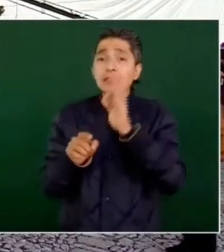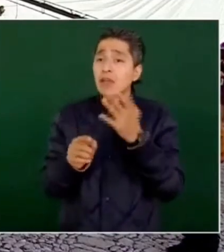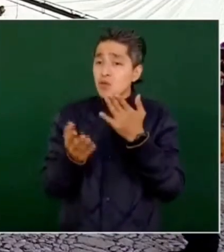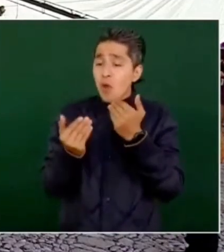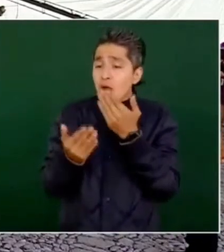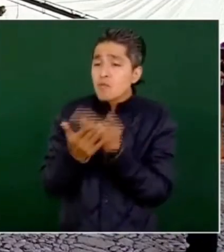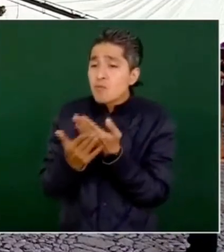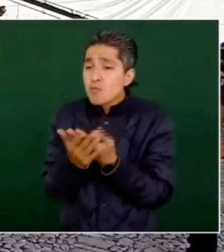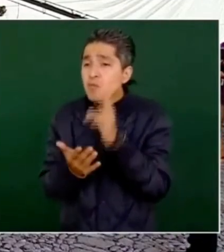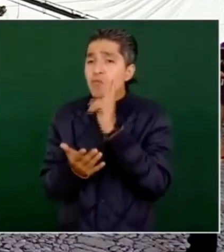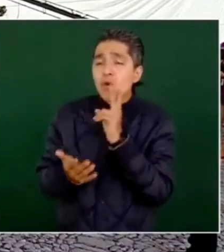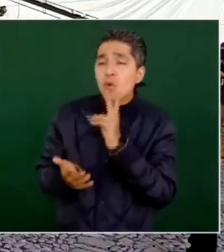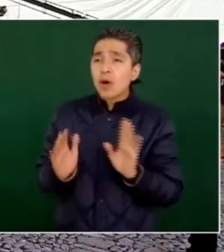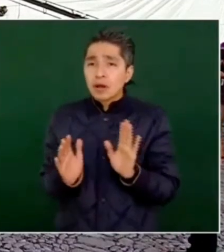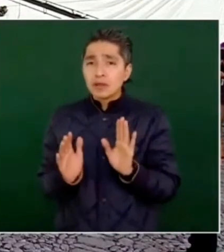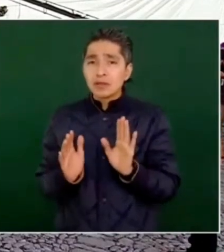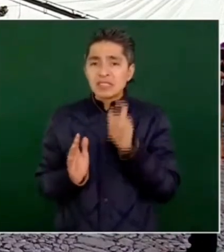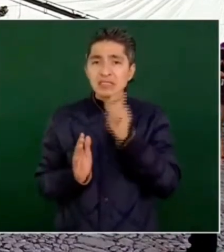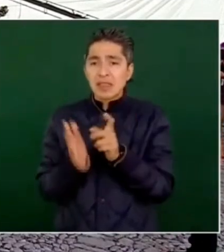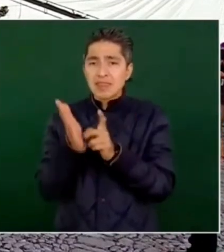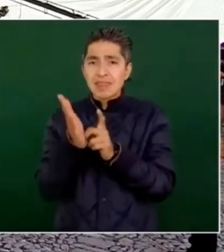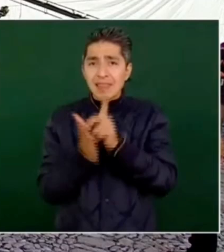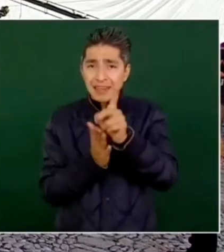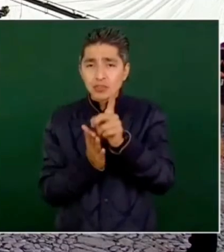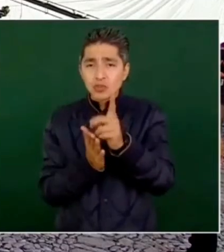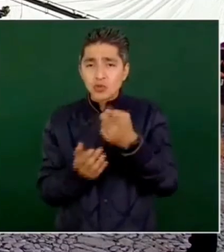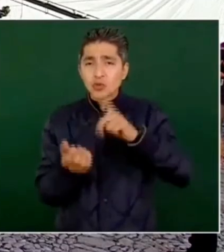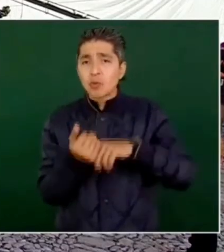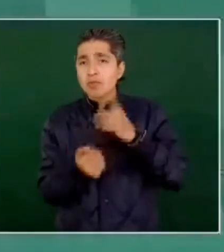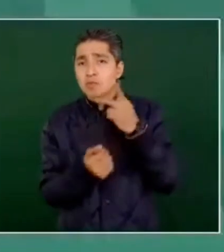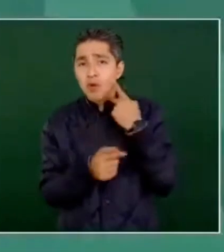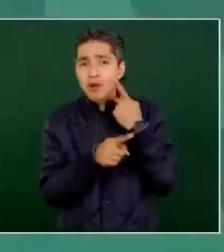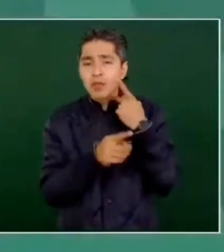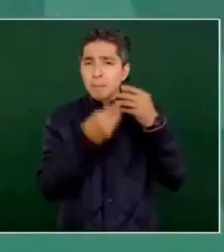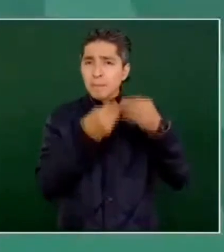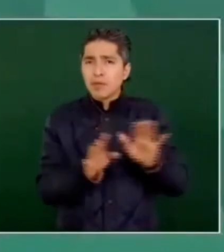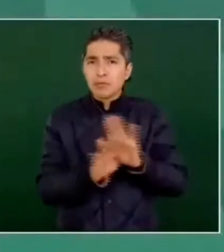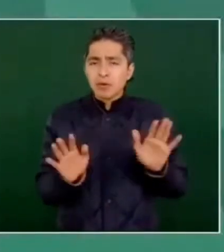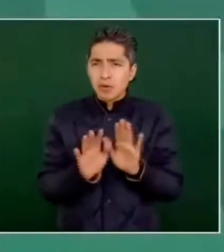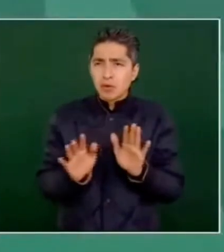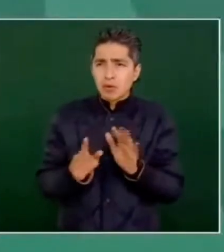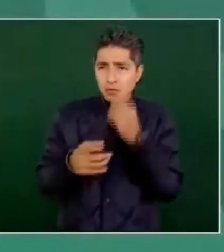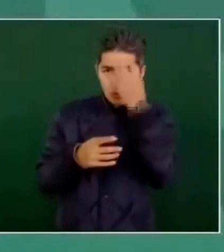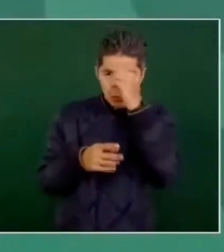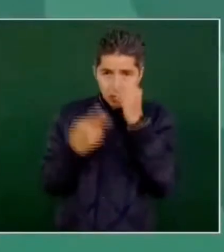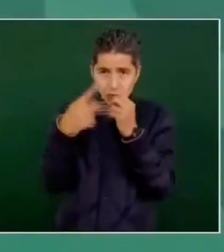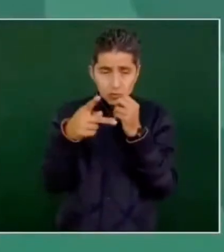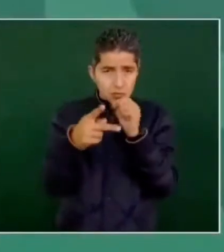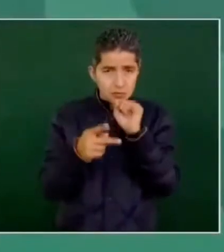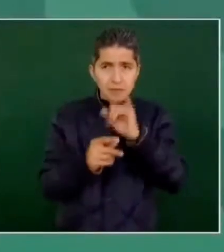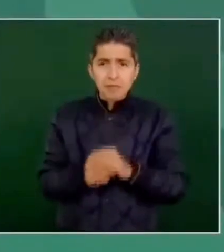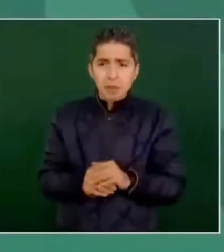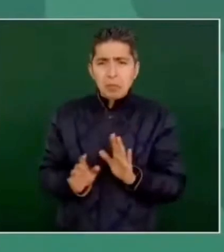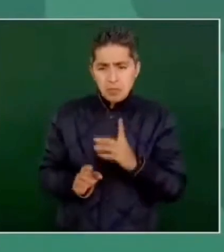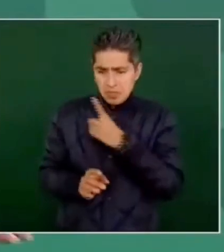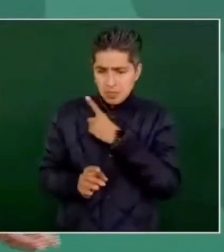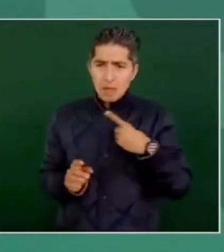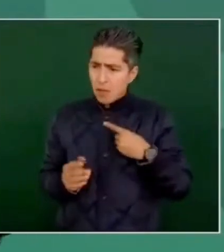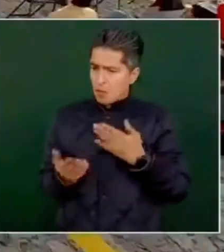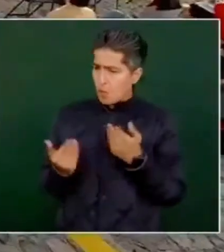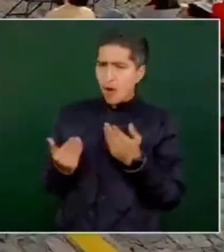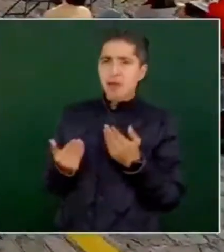confirman, no pierden estos derechos políticos. Esa sería su opinión. Sí. Sobre todo en este proceso. Y además, el que nada debe, nada teme. Y si